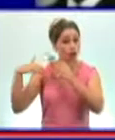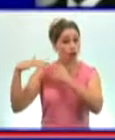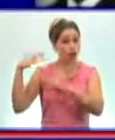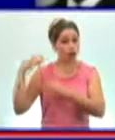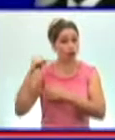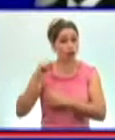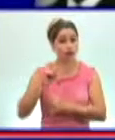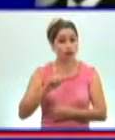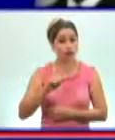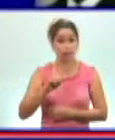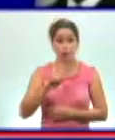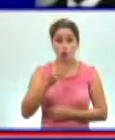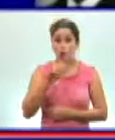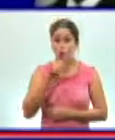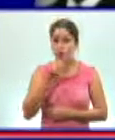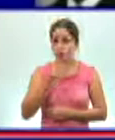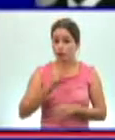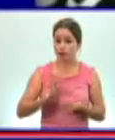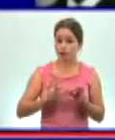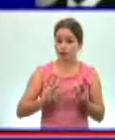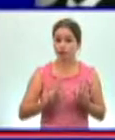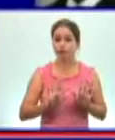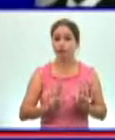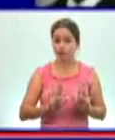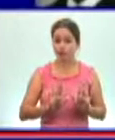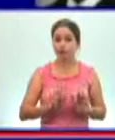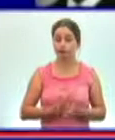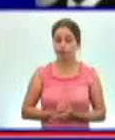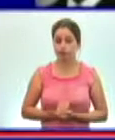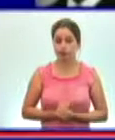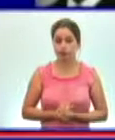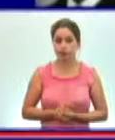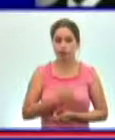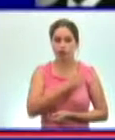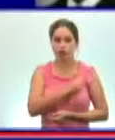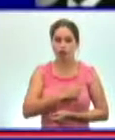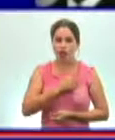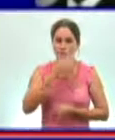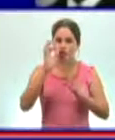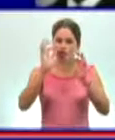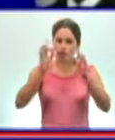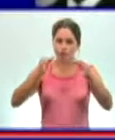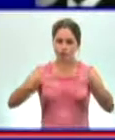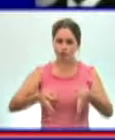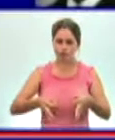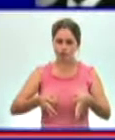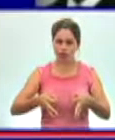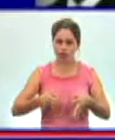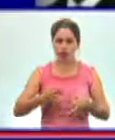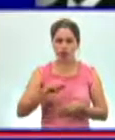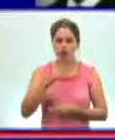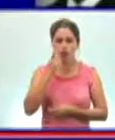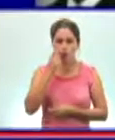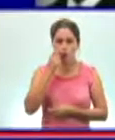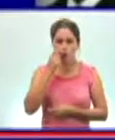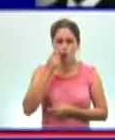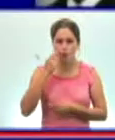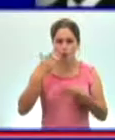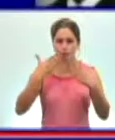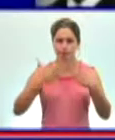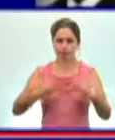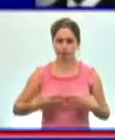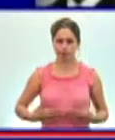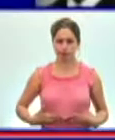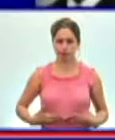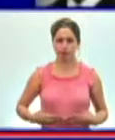Le escribía, sin embargo: el amor verdadero se manifiesta en la reserva, la modestia e incluso la timidez del